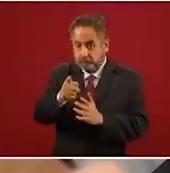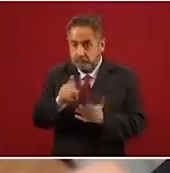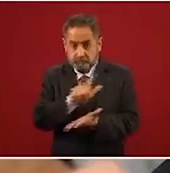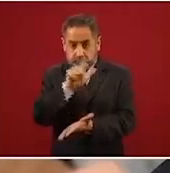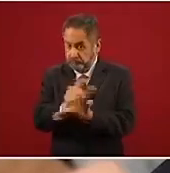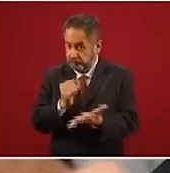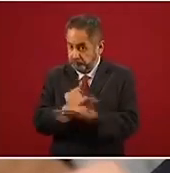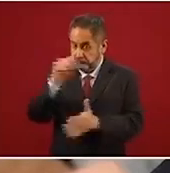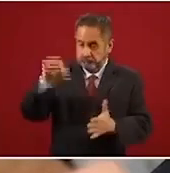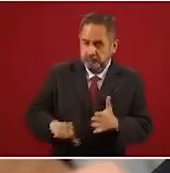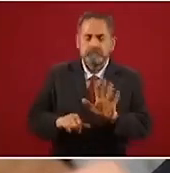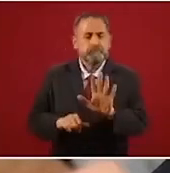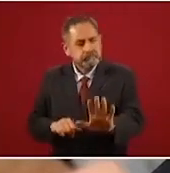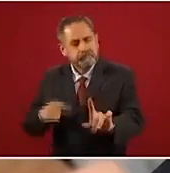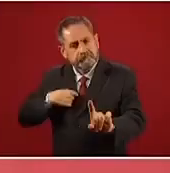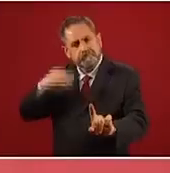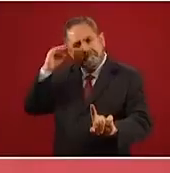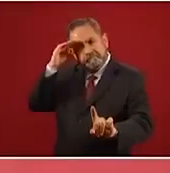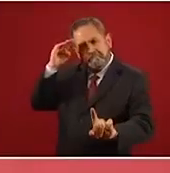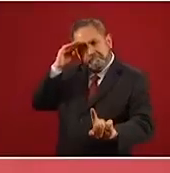preferente? Lo estoy viendo porque